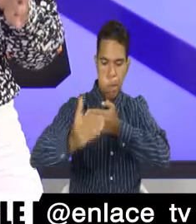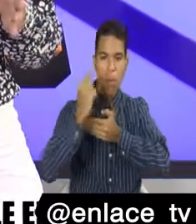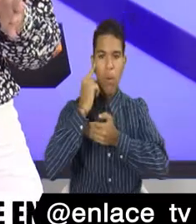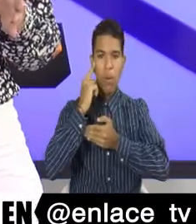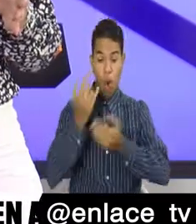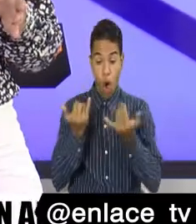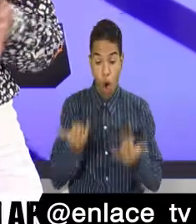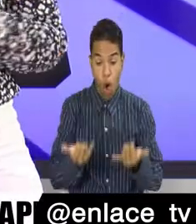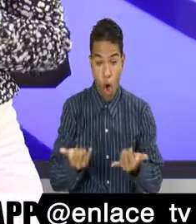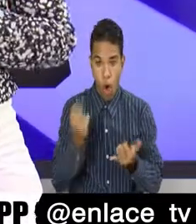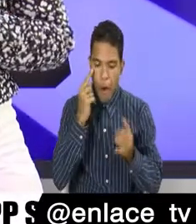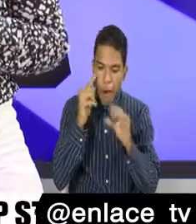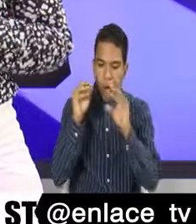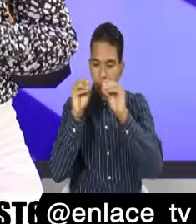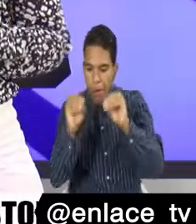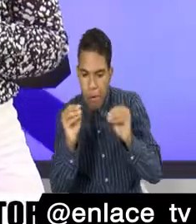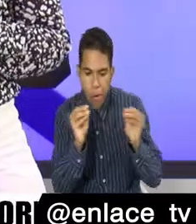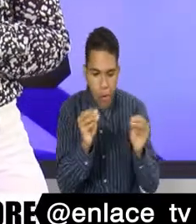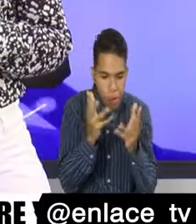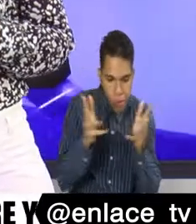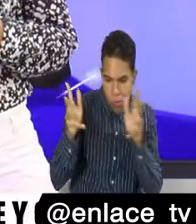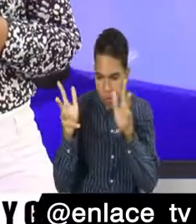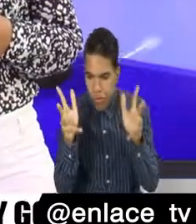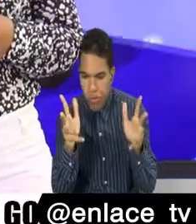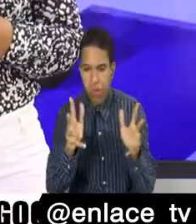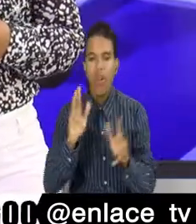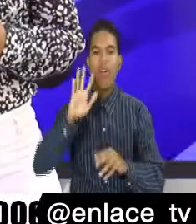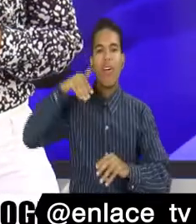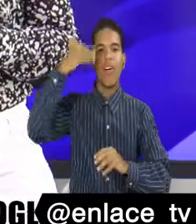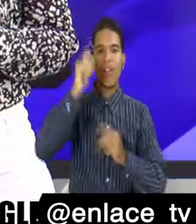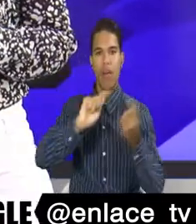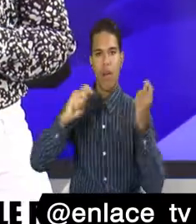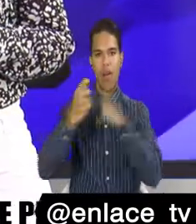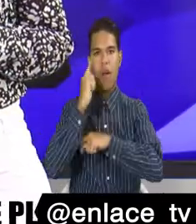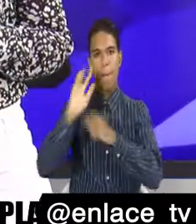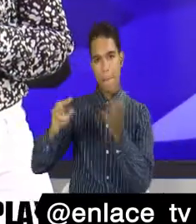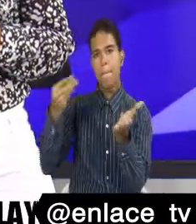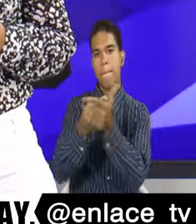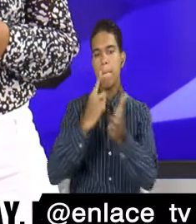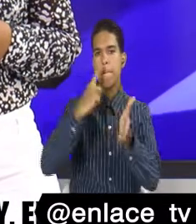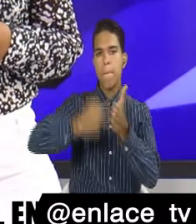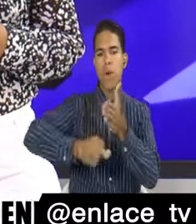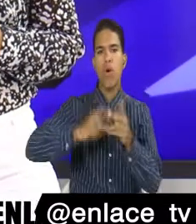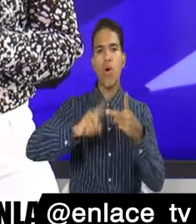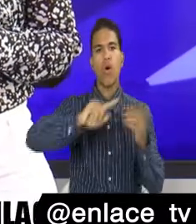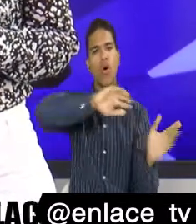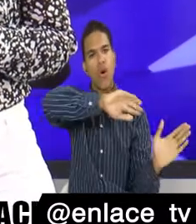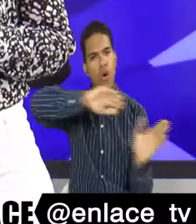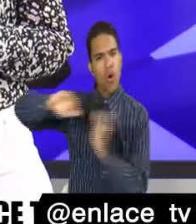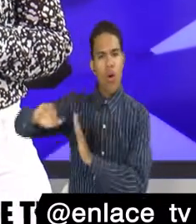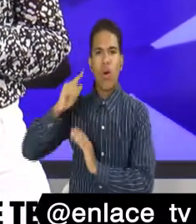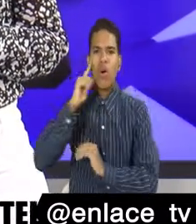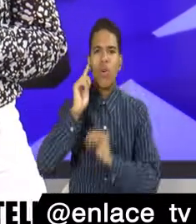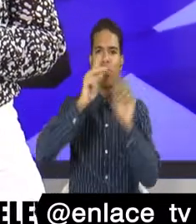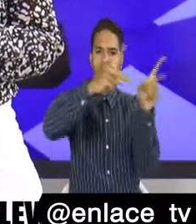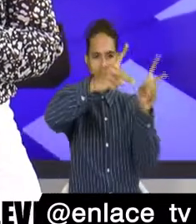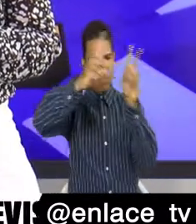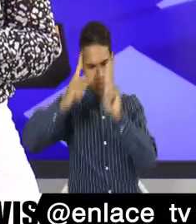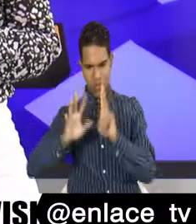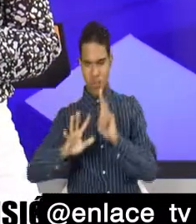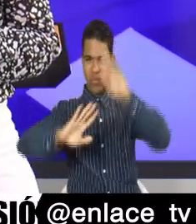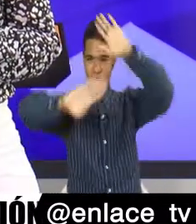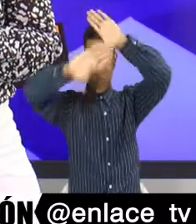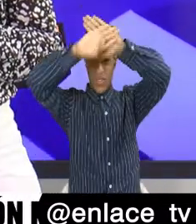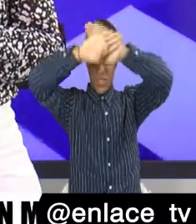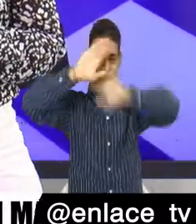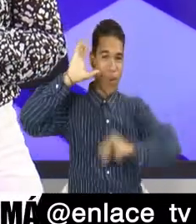a ser económicas. En otras informaciones les estaremos hablando sobre el puente que fue inaugurado en el corregimiento El Centro por parte